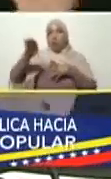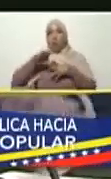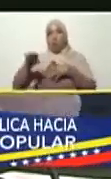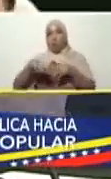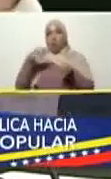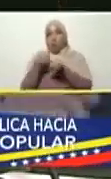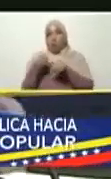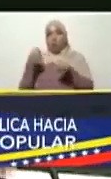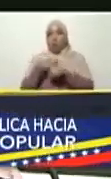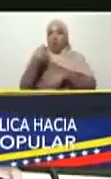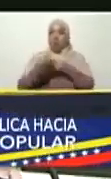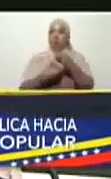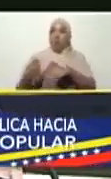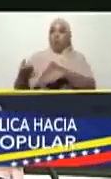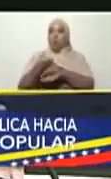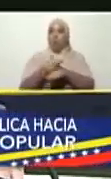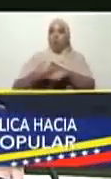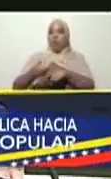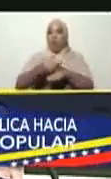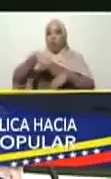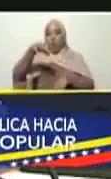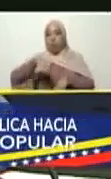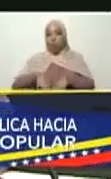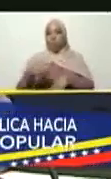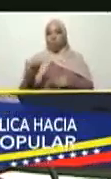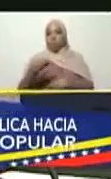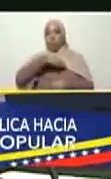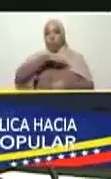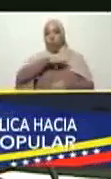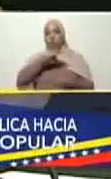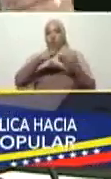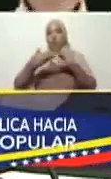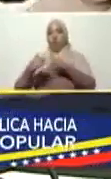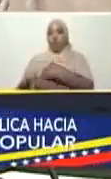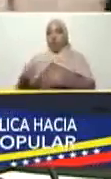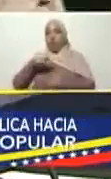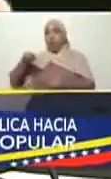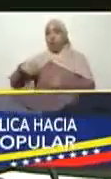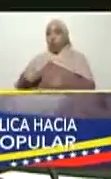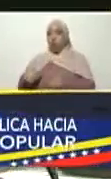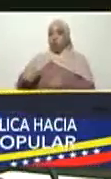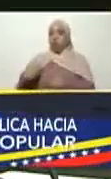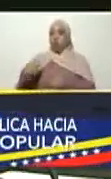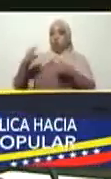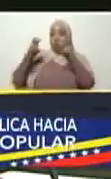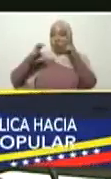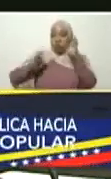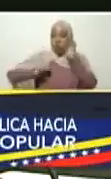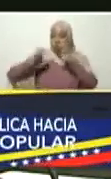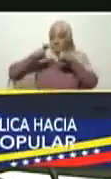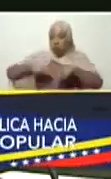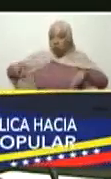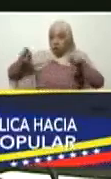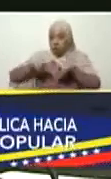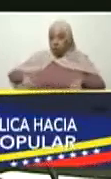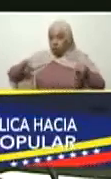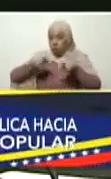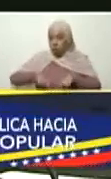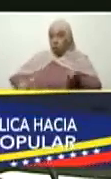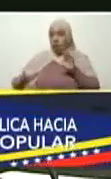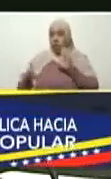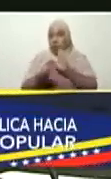autogestión general, el autogobierno, el cogobierno. En este sentido, si uno revisa las leyes, presidente, y hemos dado un buen debate esta mañana, pero se da